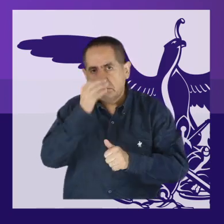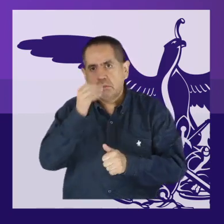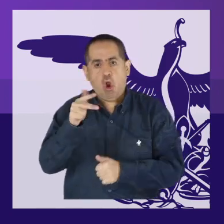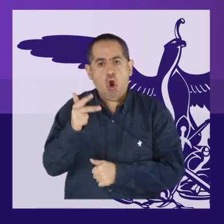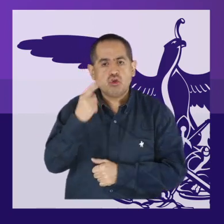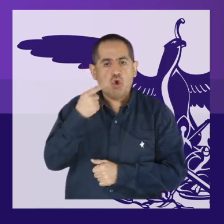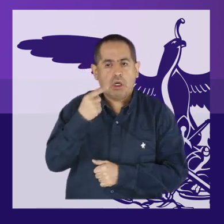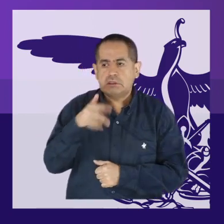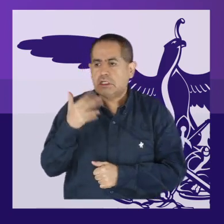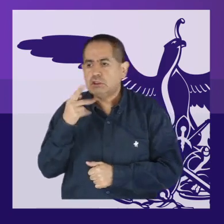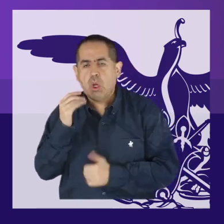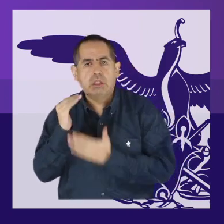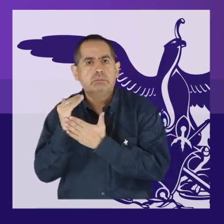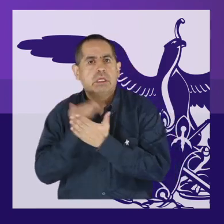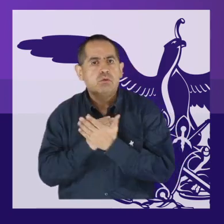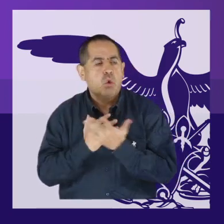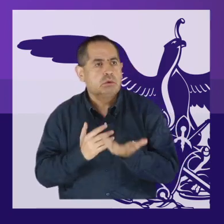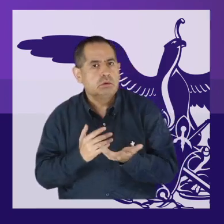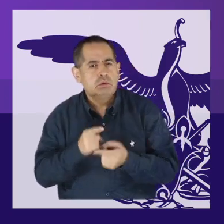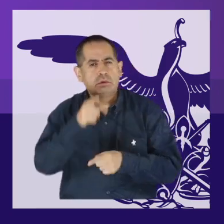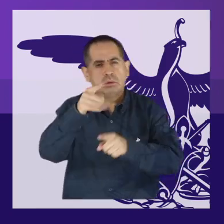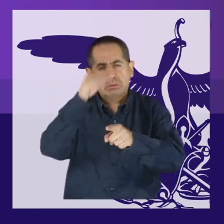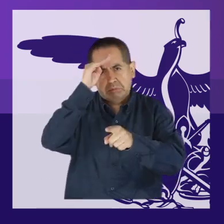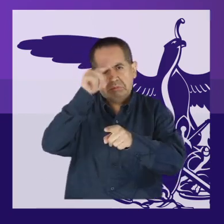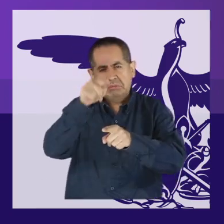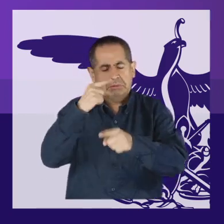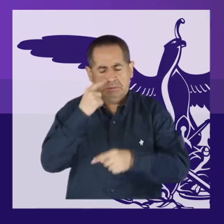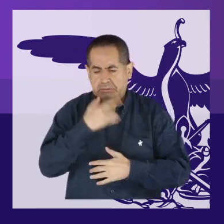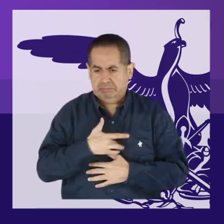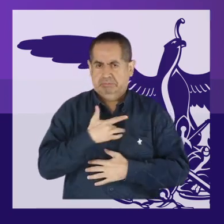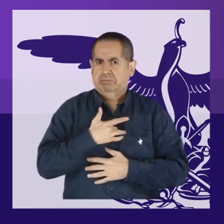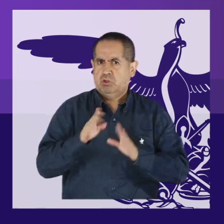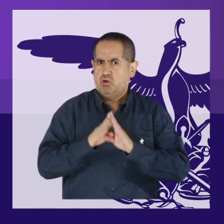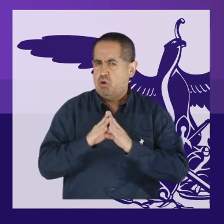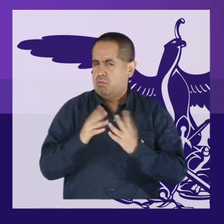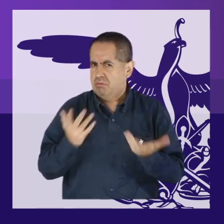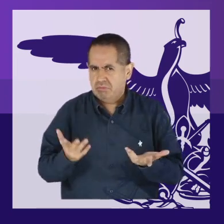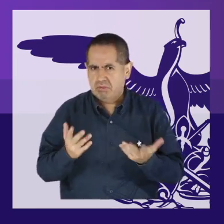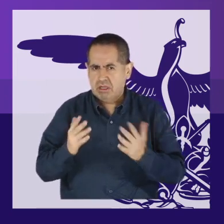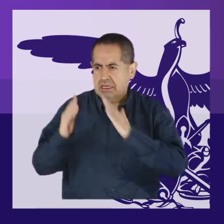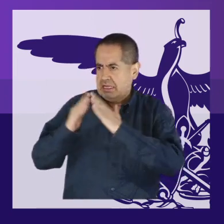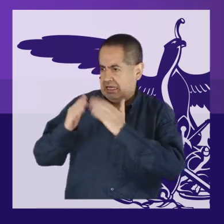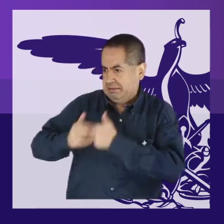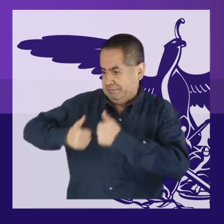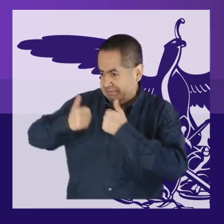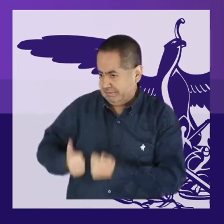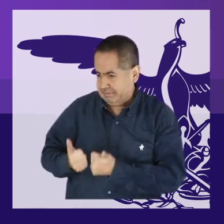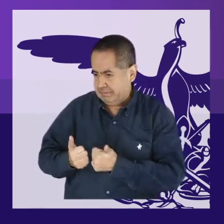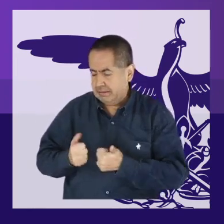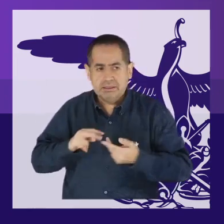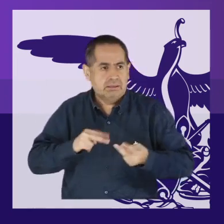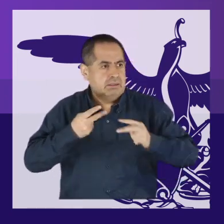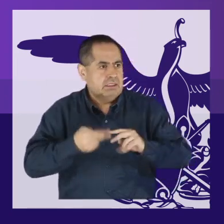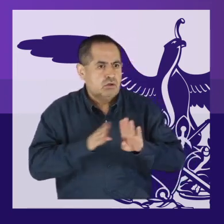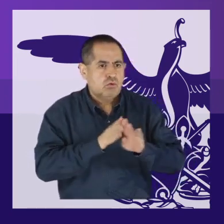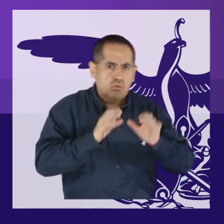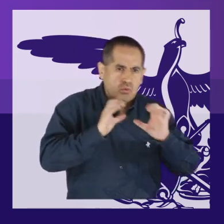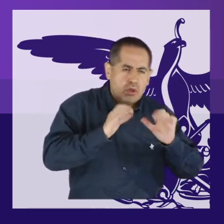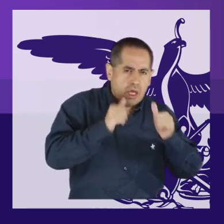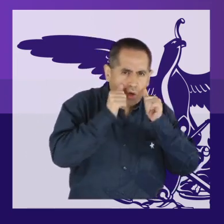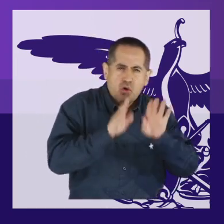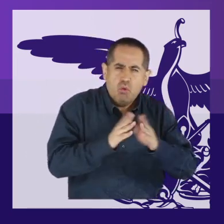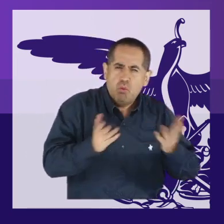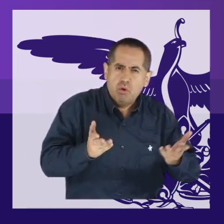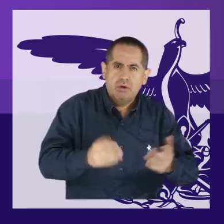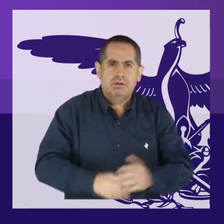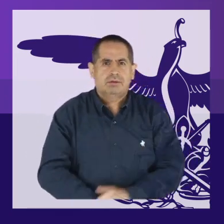los varones dedican aproximadamente 8 y 15 horas respectivamente. En tu caso, ¿cómo te ha impactado el